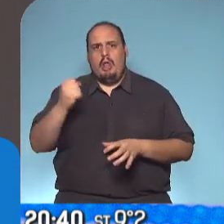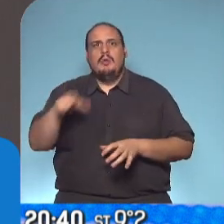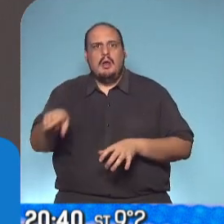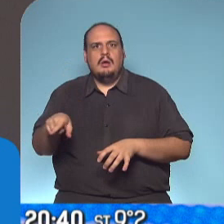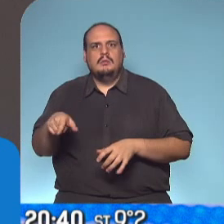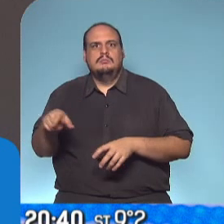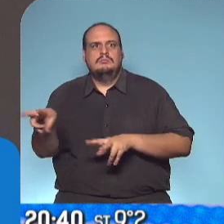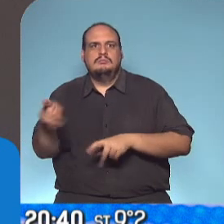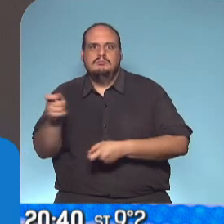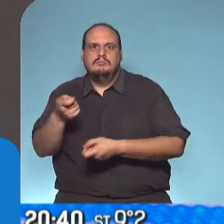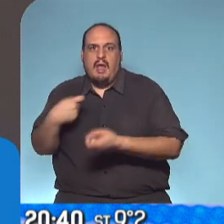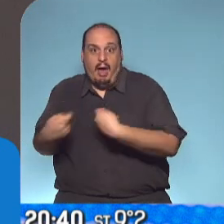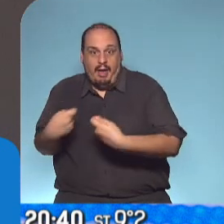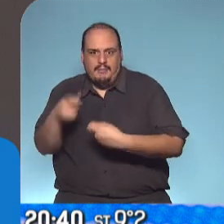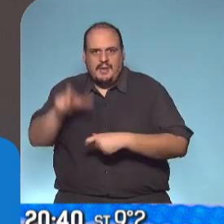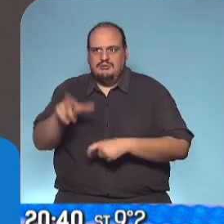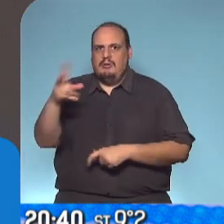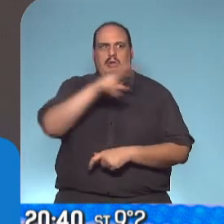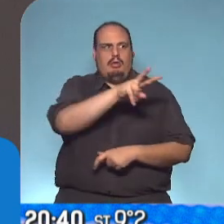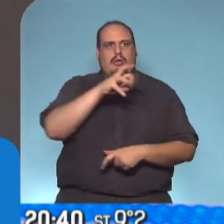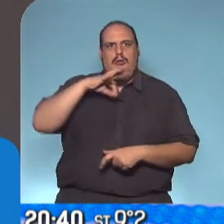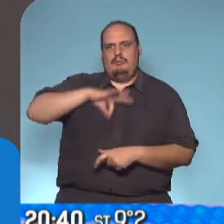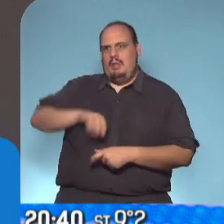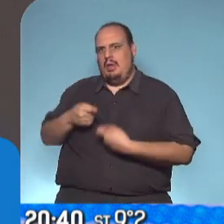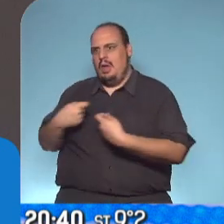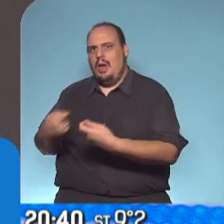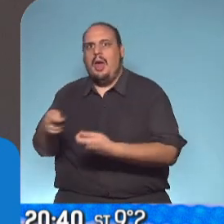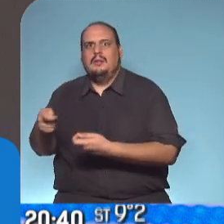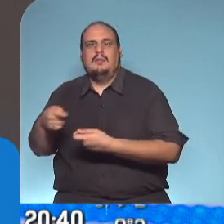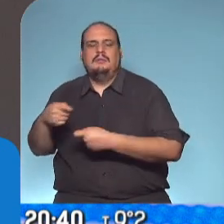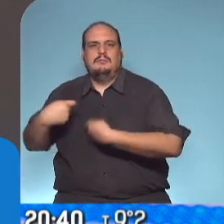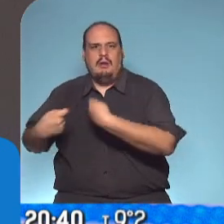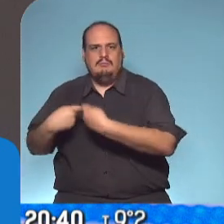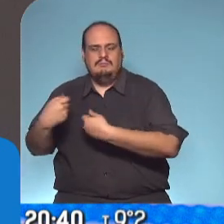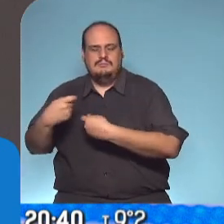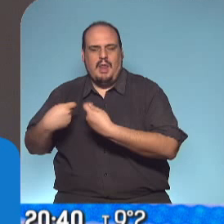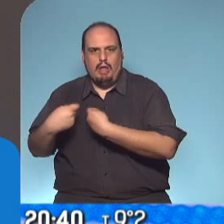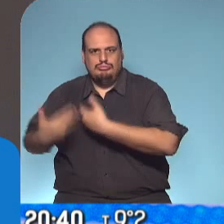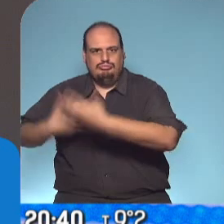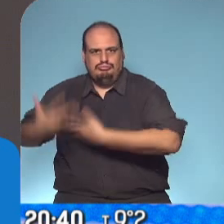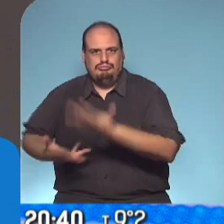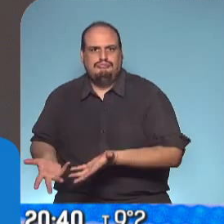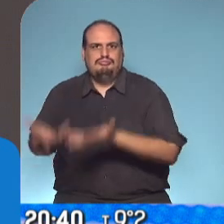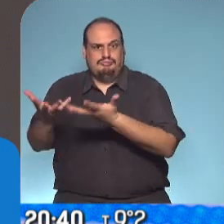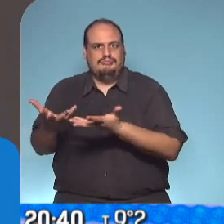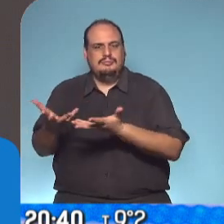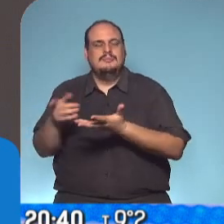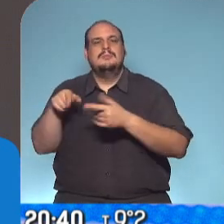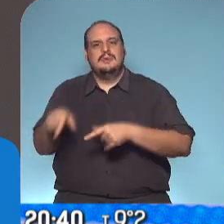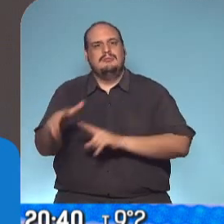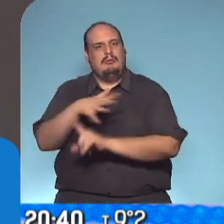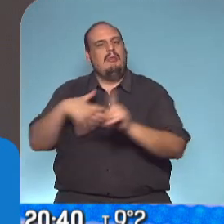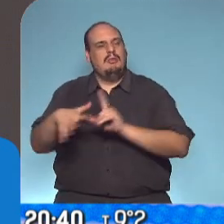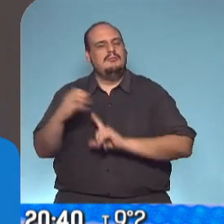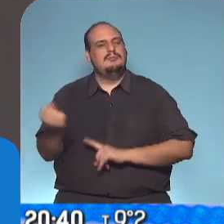porque obviamente es dinero que se gasta en alimentos, que sirve para el consumo, y bueno, y esto en este contexto también es muy